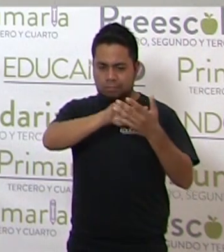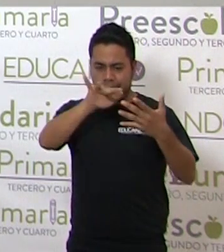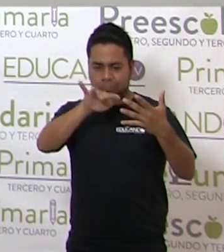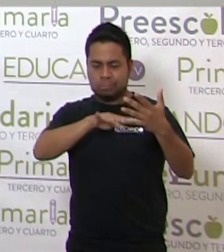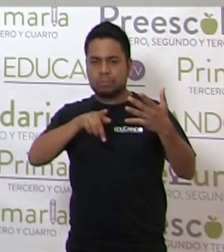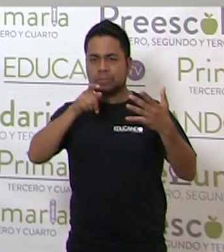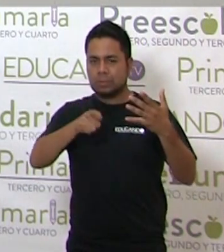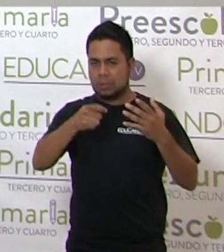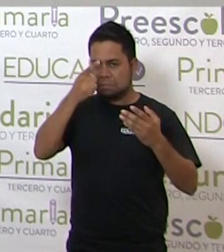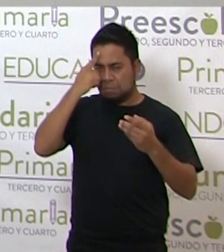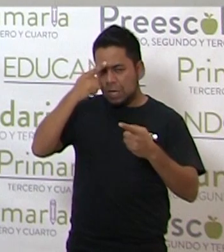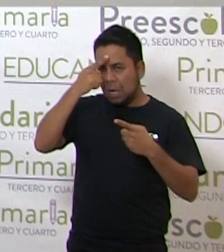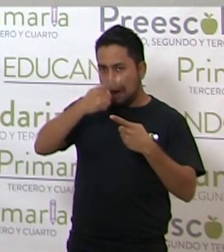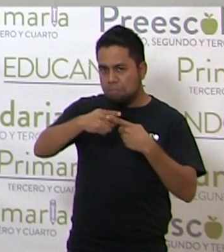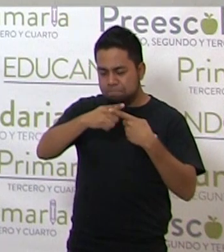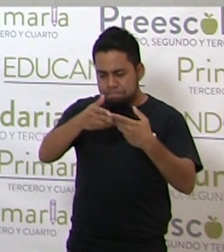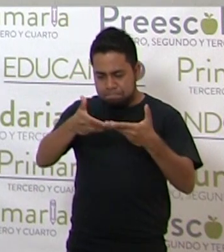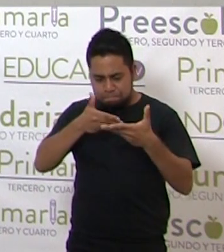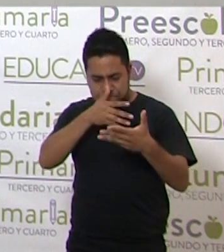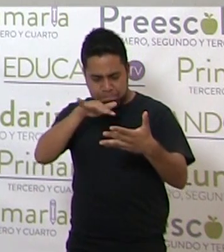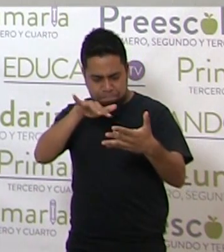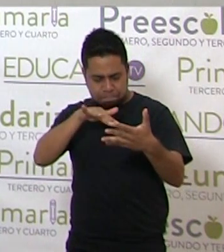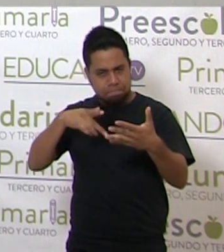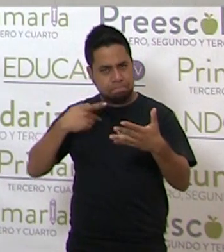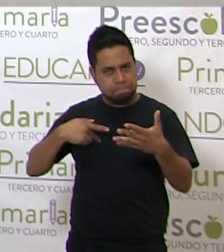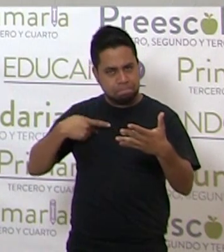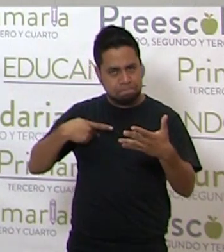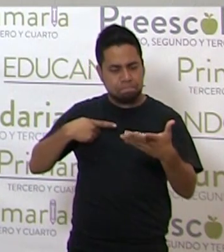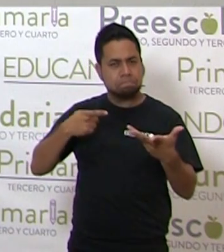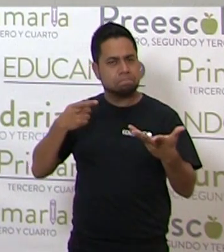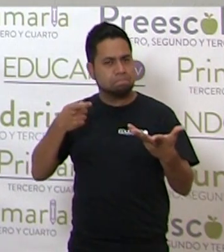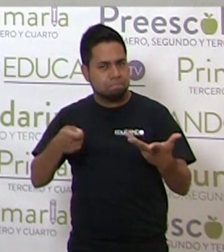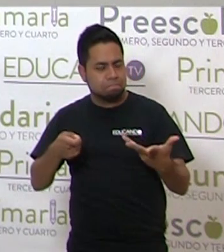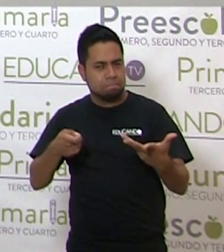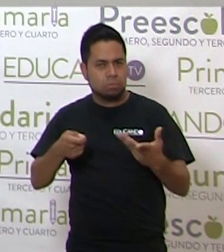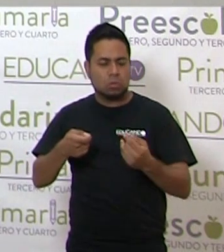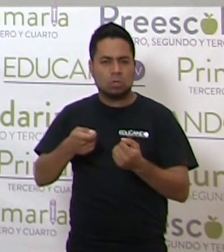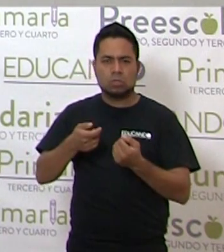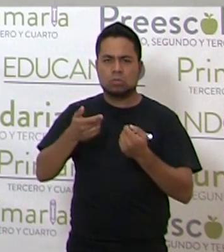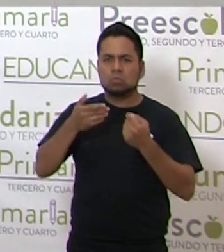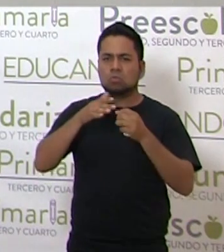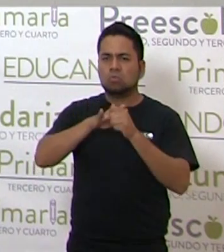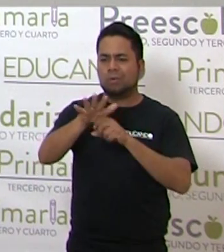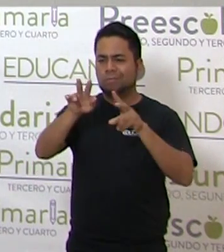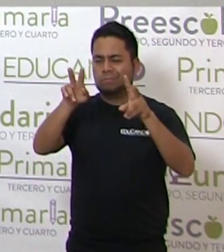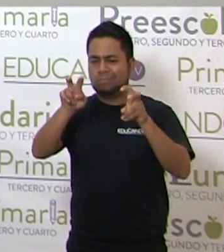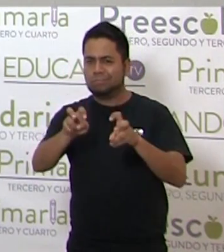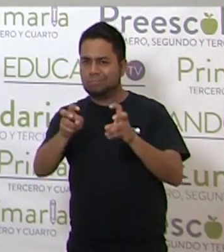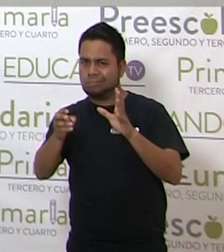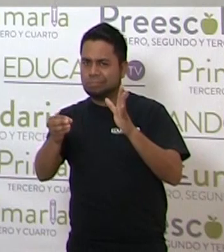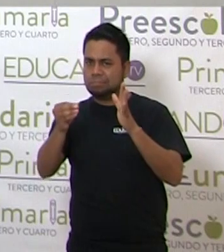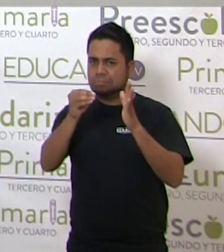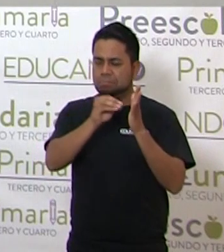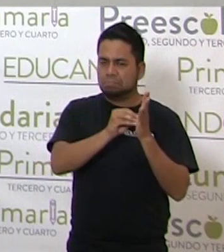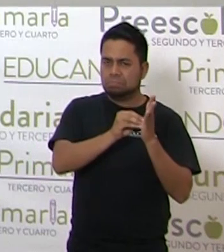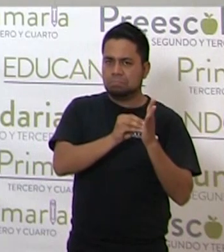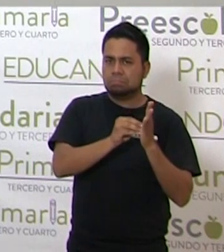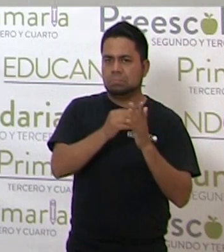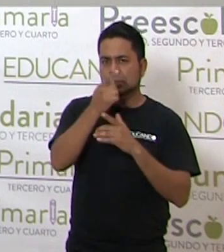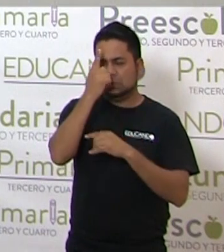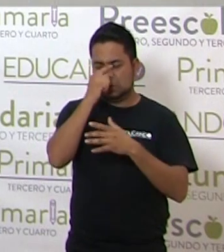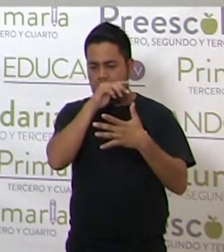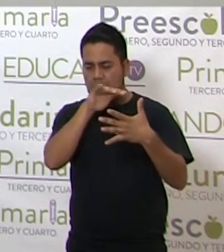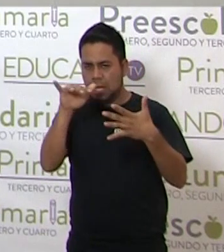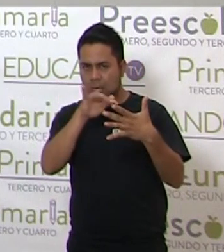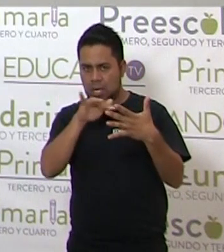¿A quiénes van dirigidos los textos expositivos? ¿En qué ámbitos los necesitamos, los